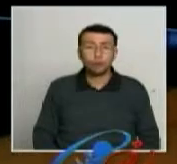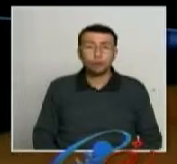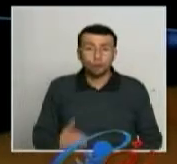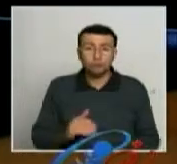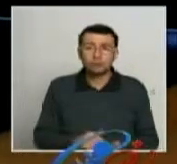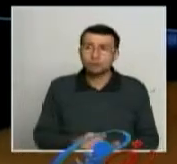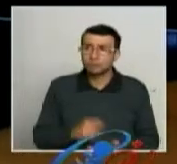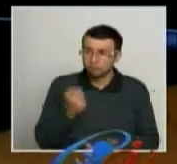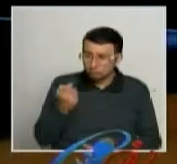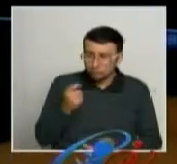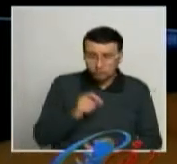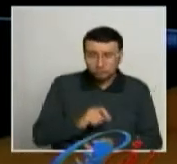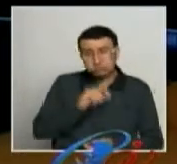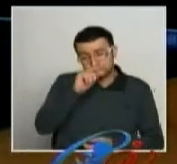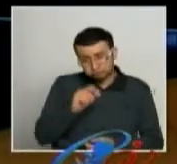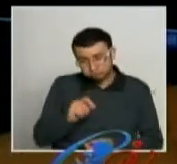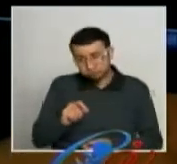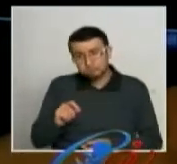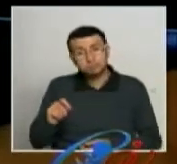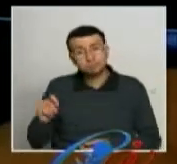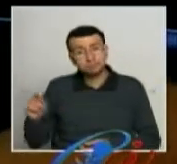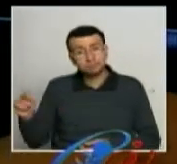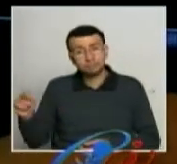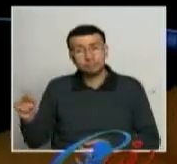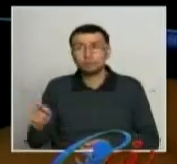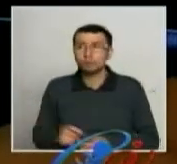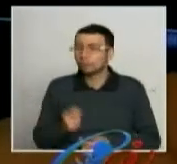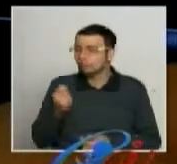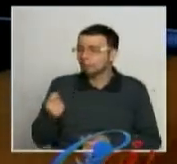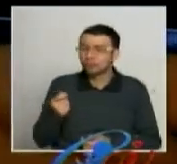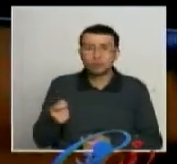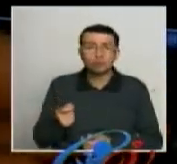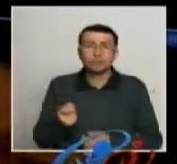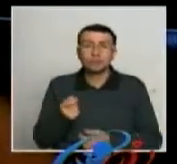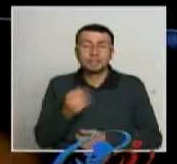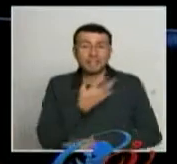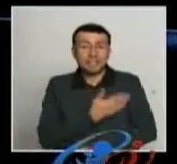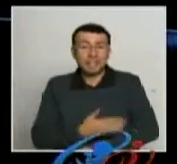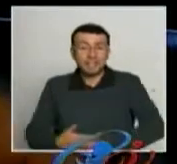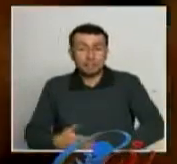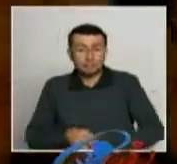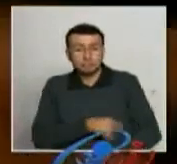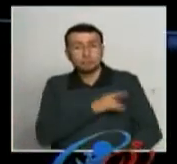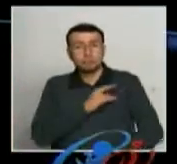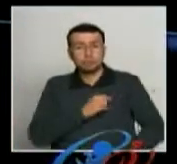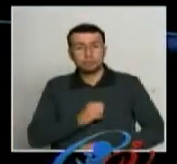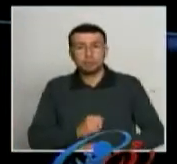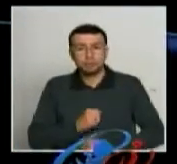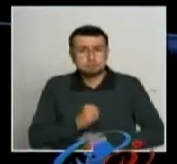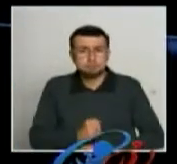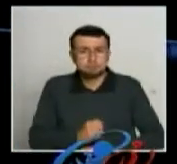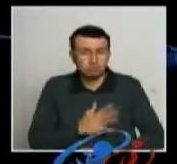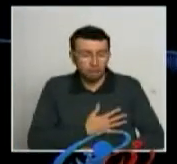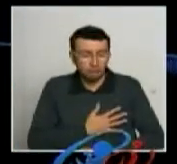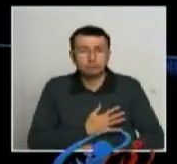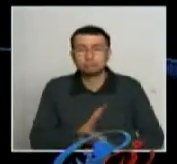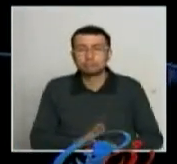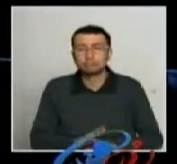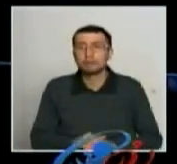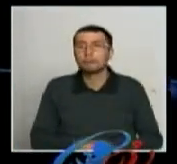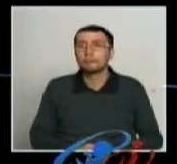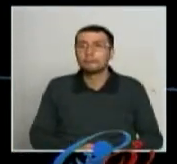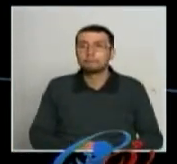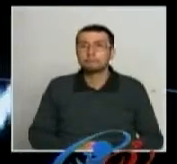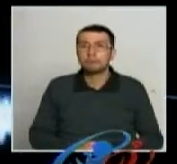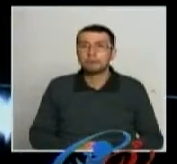muy pequeña que corresponde un poquito de sangre que se alcanza a devolver mientras se cierra la válvula de la vena.